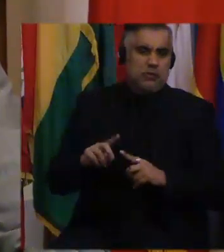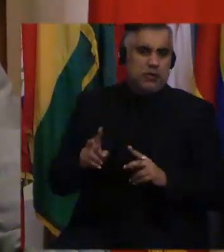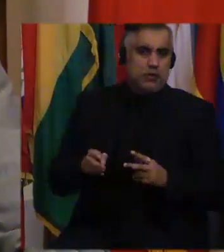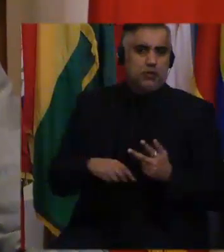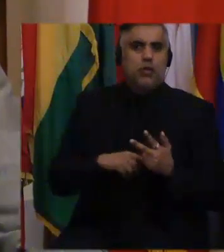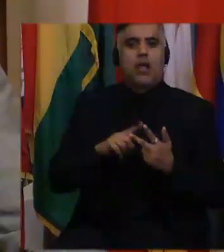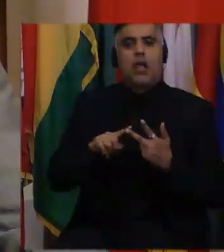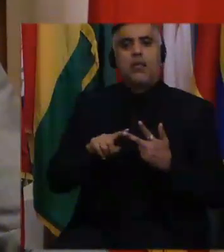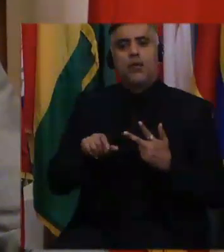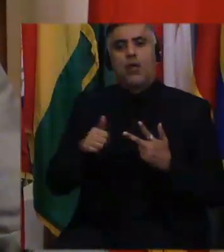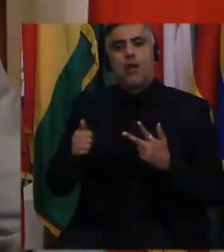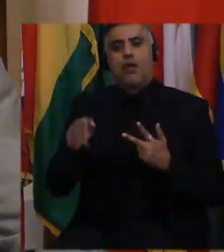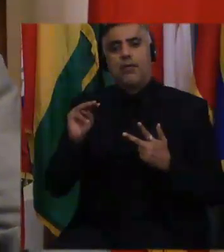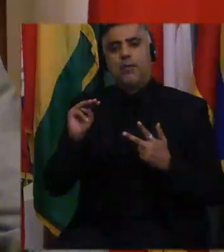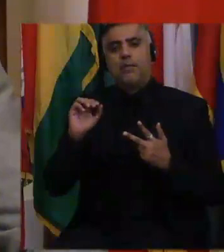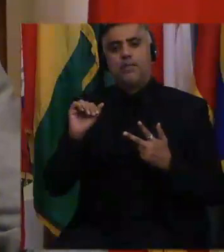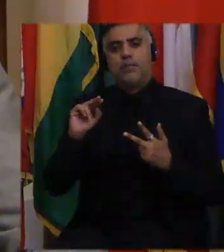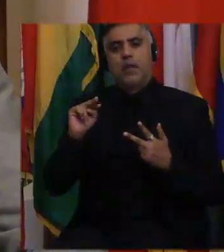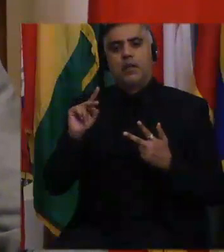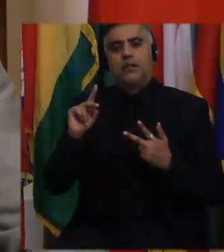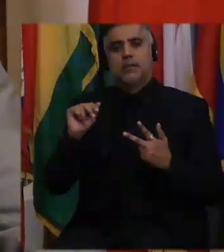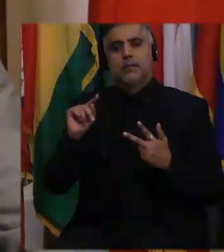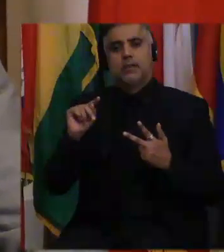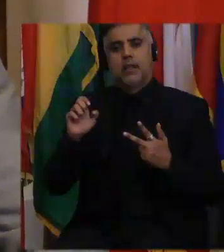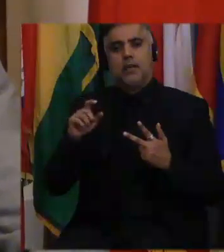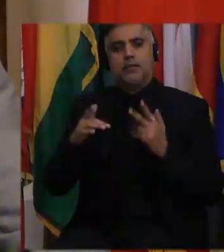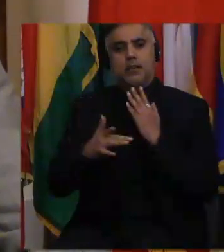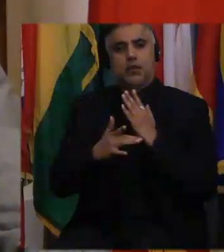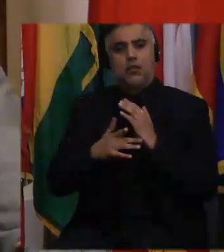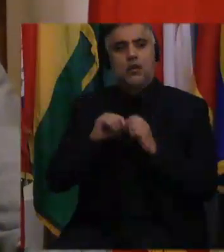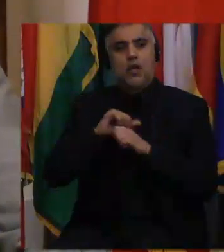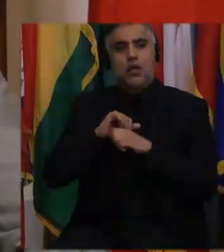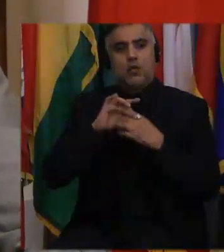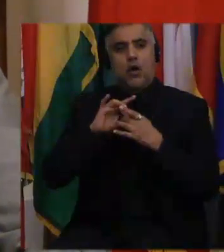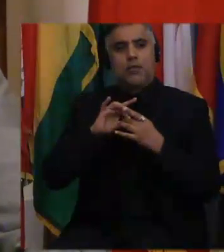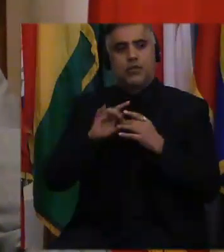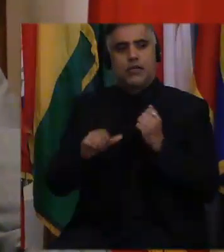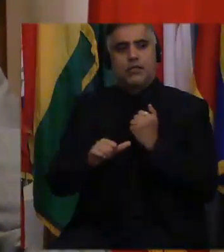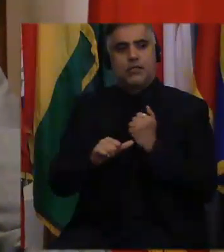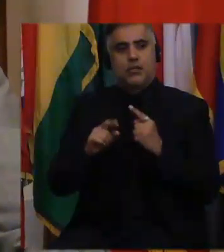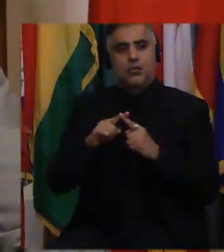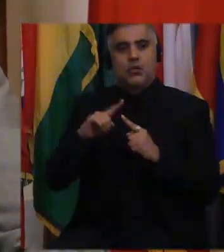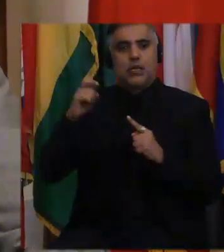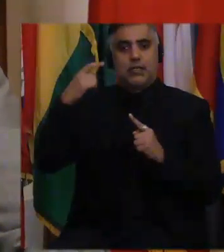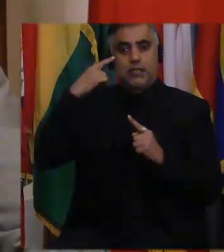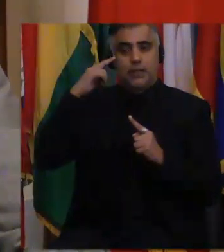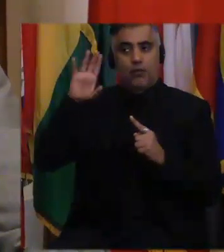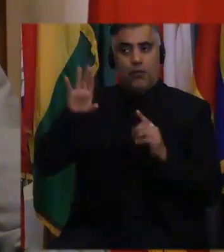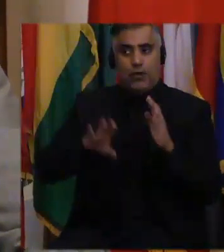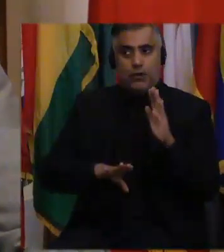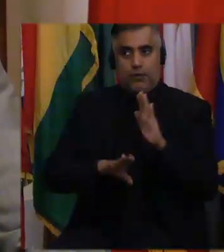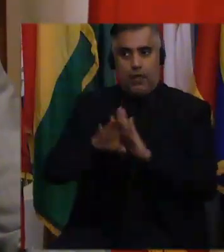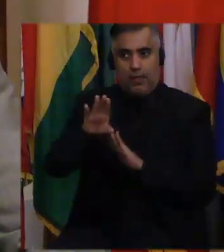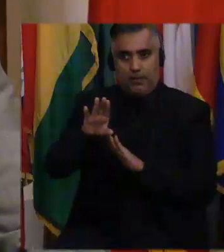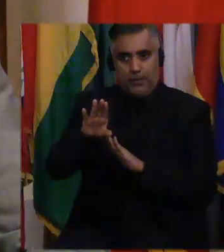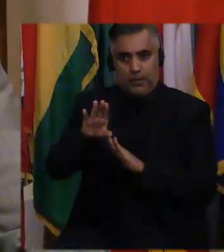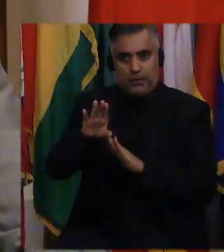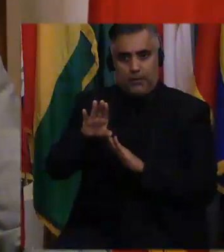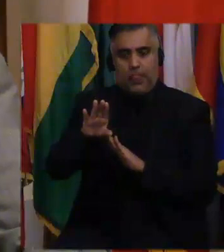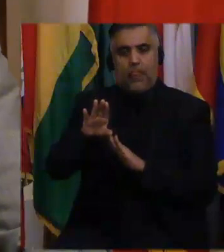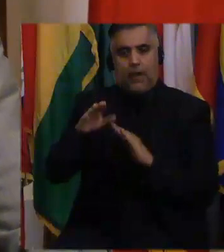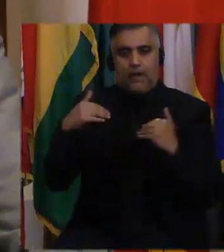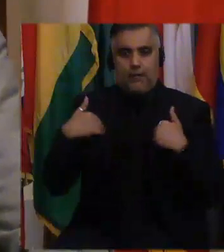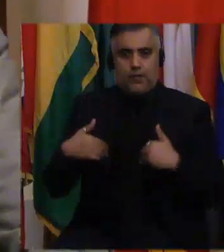mandato de asistencia técnica y cooperación técnica a los estados para el desarrollo en materia de derechos